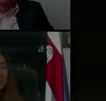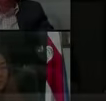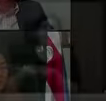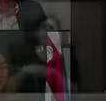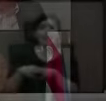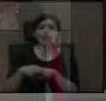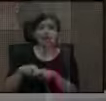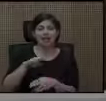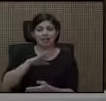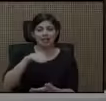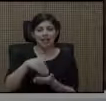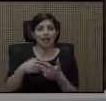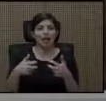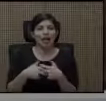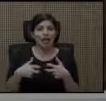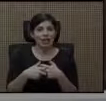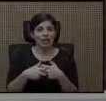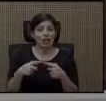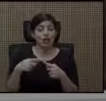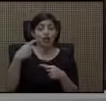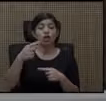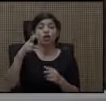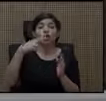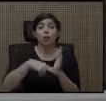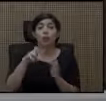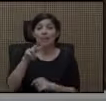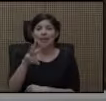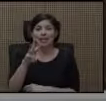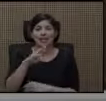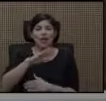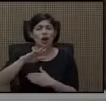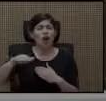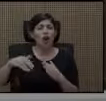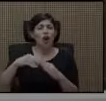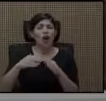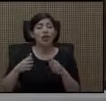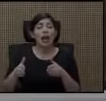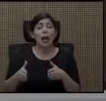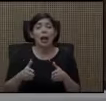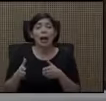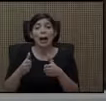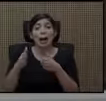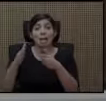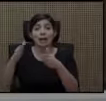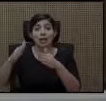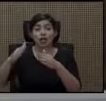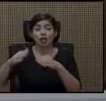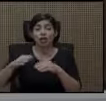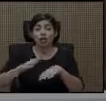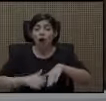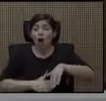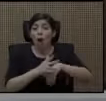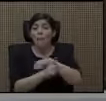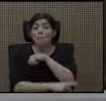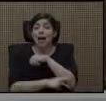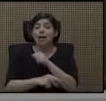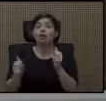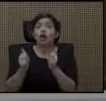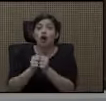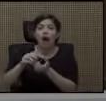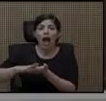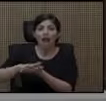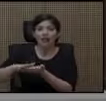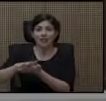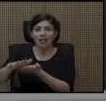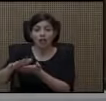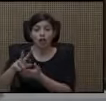eléctrico al 2026 toda la red de caminos nacionales con sello asfáltico al 2030 a